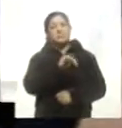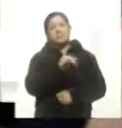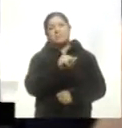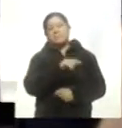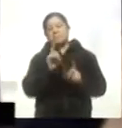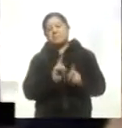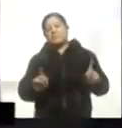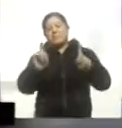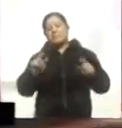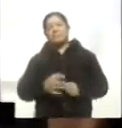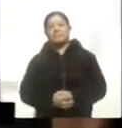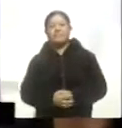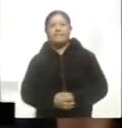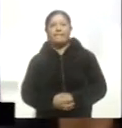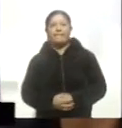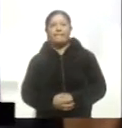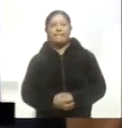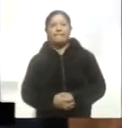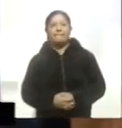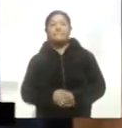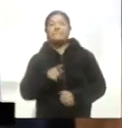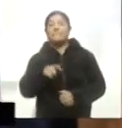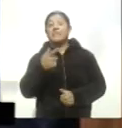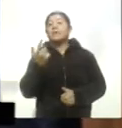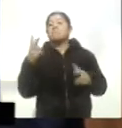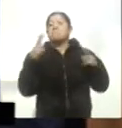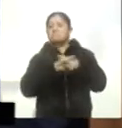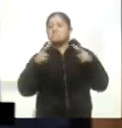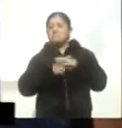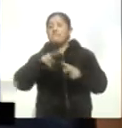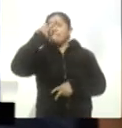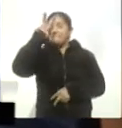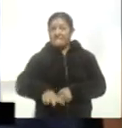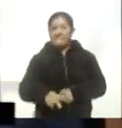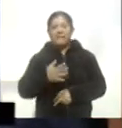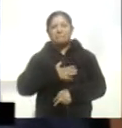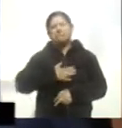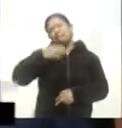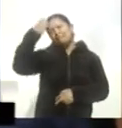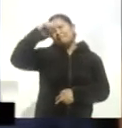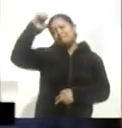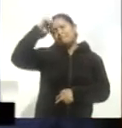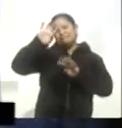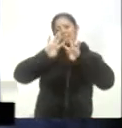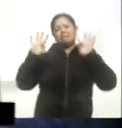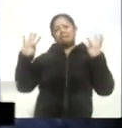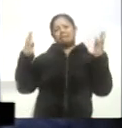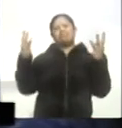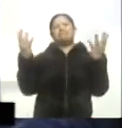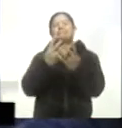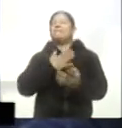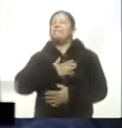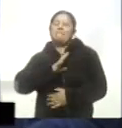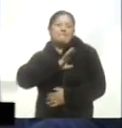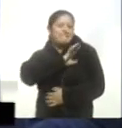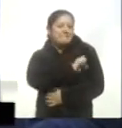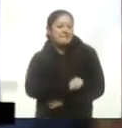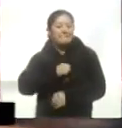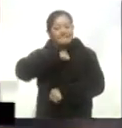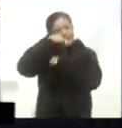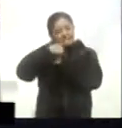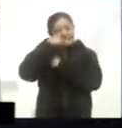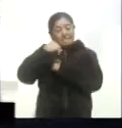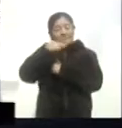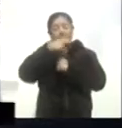pelea de exhibición. Es una pelea real, extraño estar en el ring, me encanta el boxeo, me lo dio todo y lo